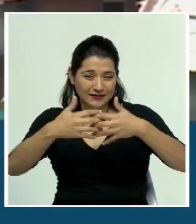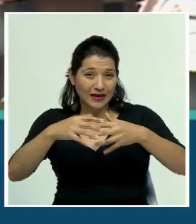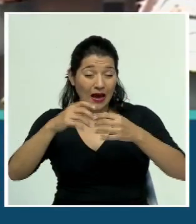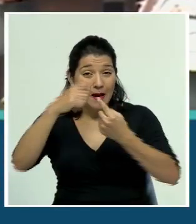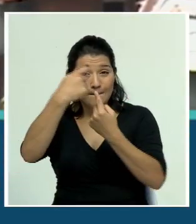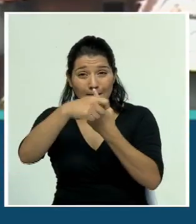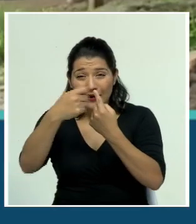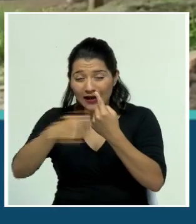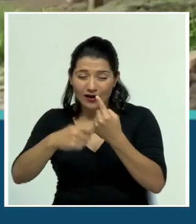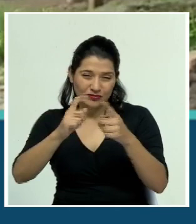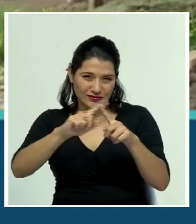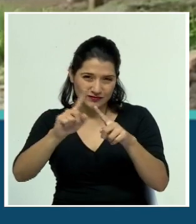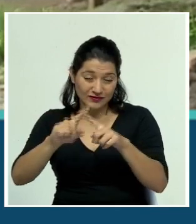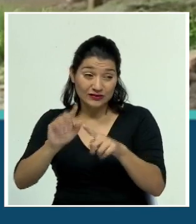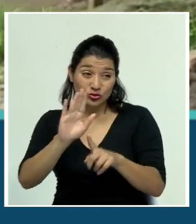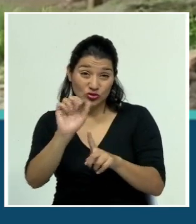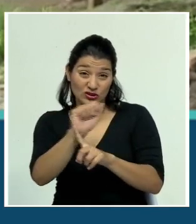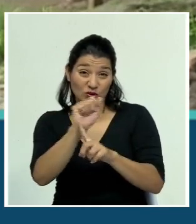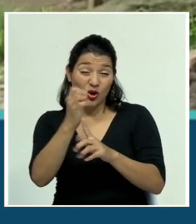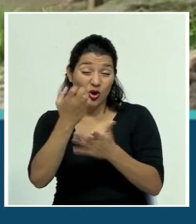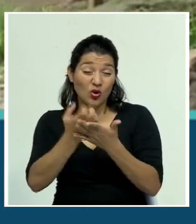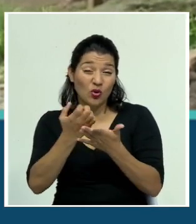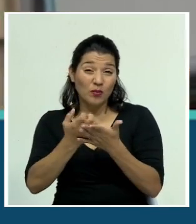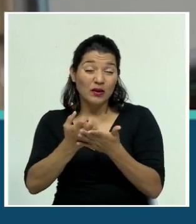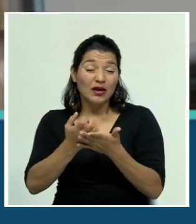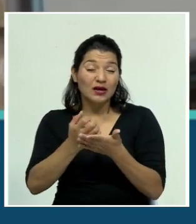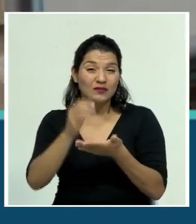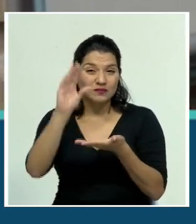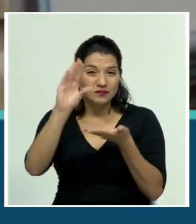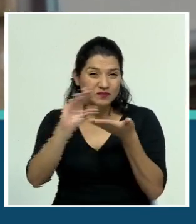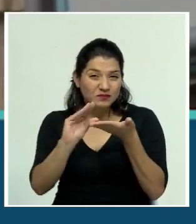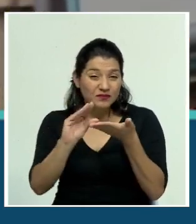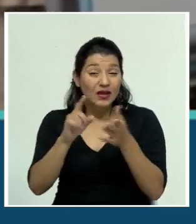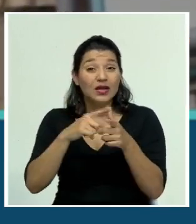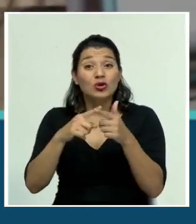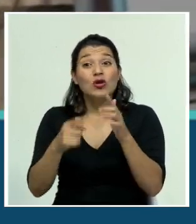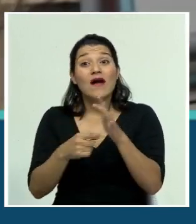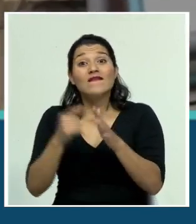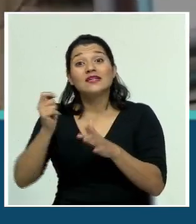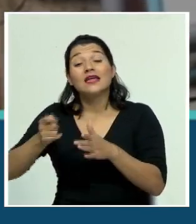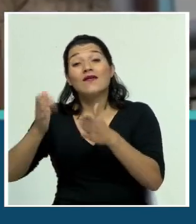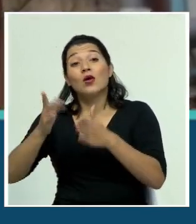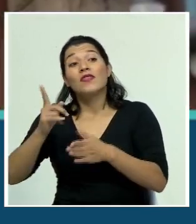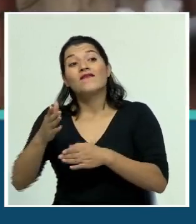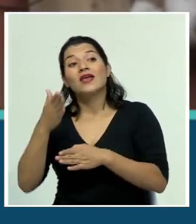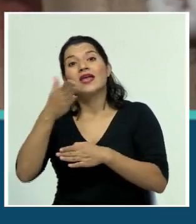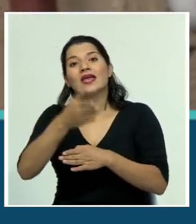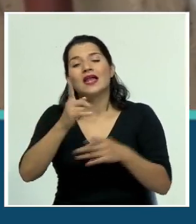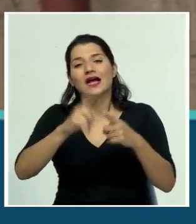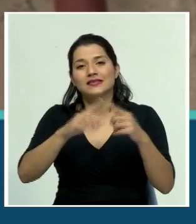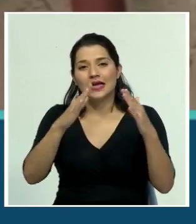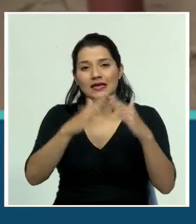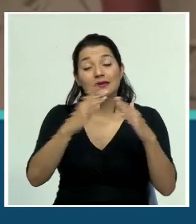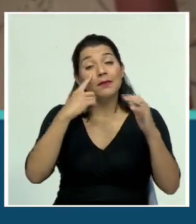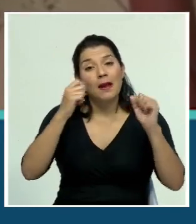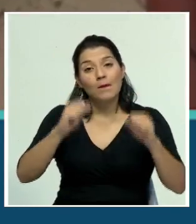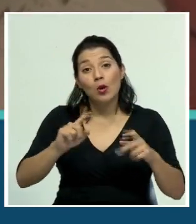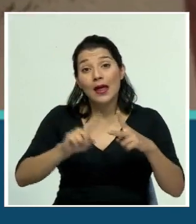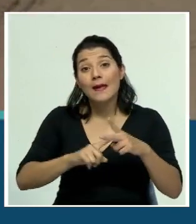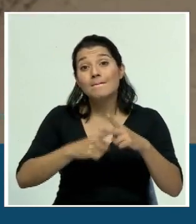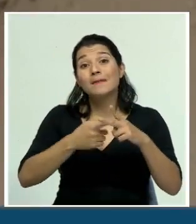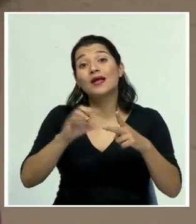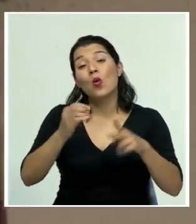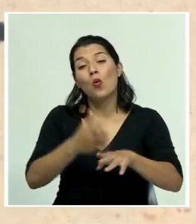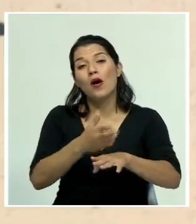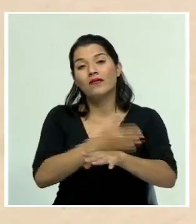económico es bastante bajo, por lo que incluso a veces las defensoras deben desplazarse hasta las viviendas de los usuarios para poder empezar o avanzar